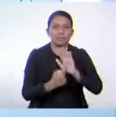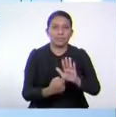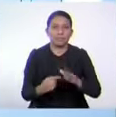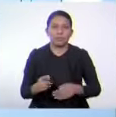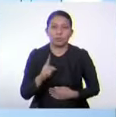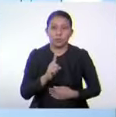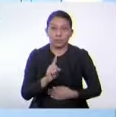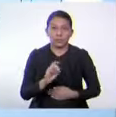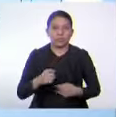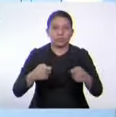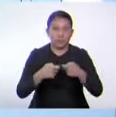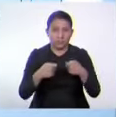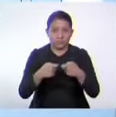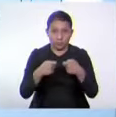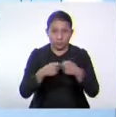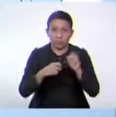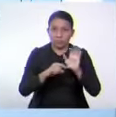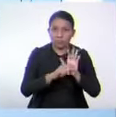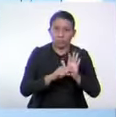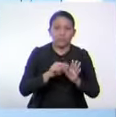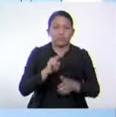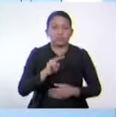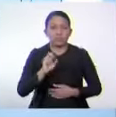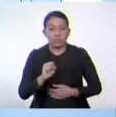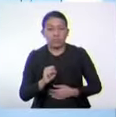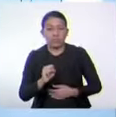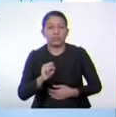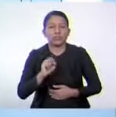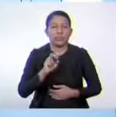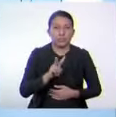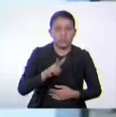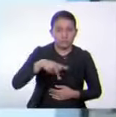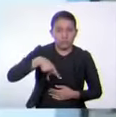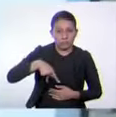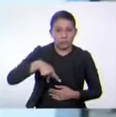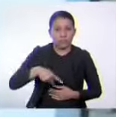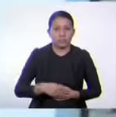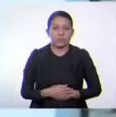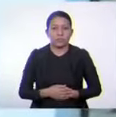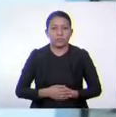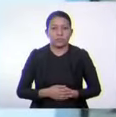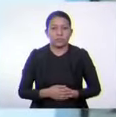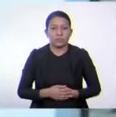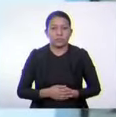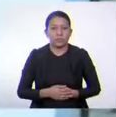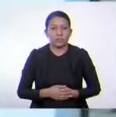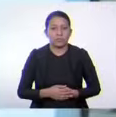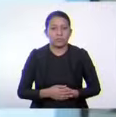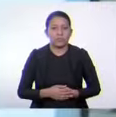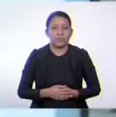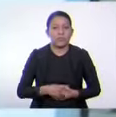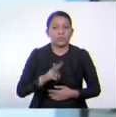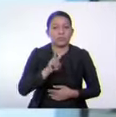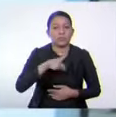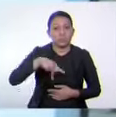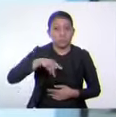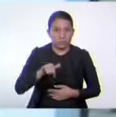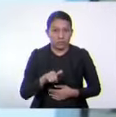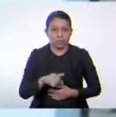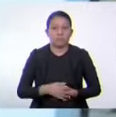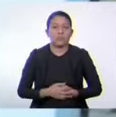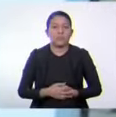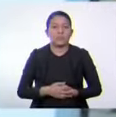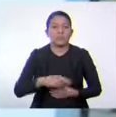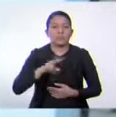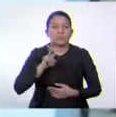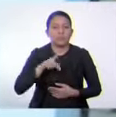electrón en 2s, un electrón en 2p, X, un electrón en 2pY y un